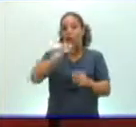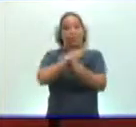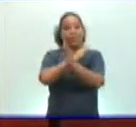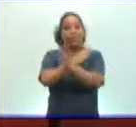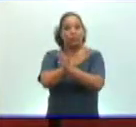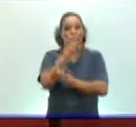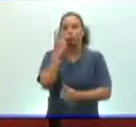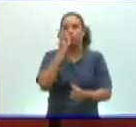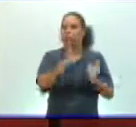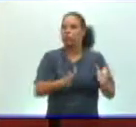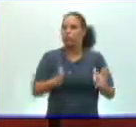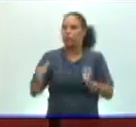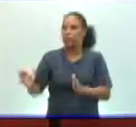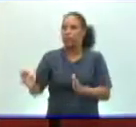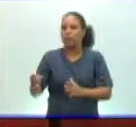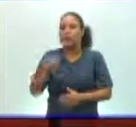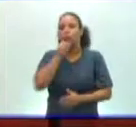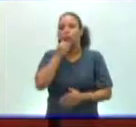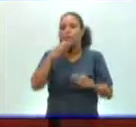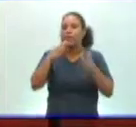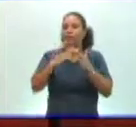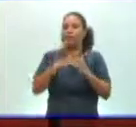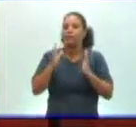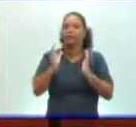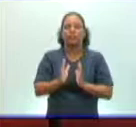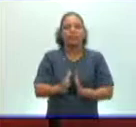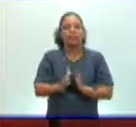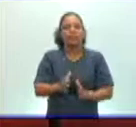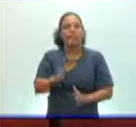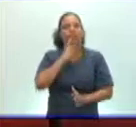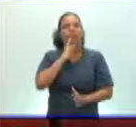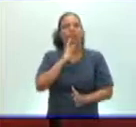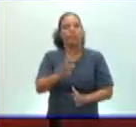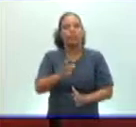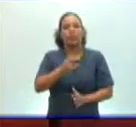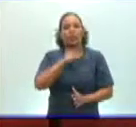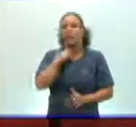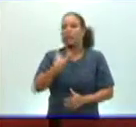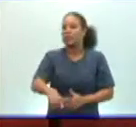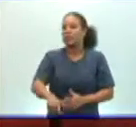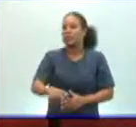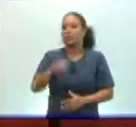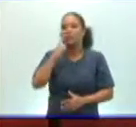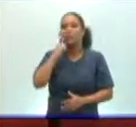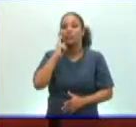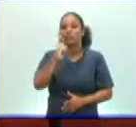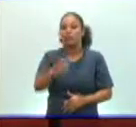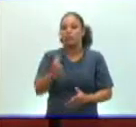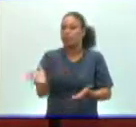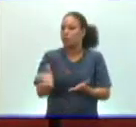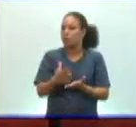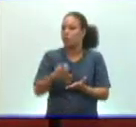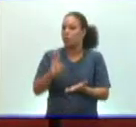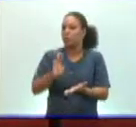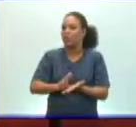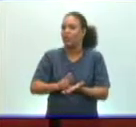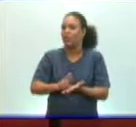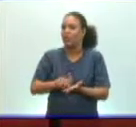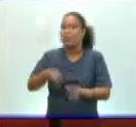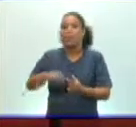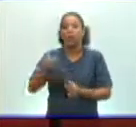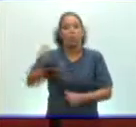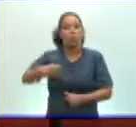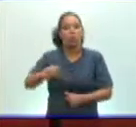tres partes. Puedes en casa seguir resolviendo ejercicios que aparecen en tu libro de texto. Pero hoy